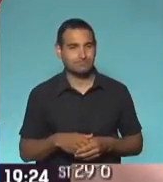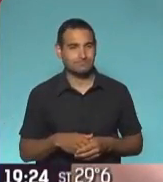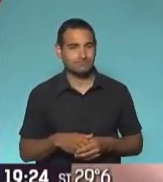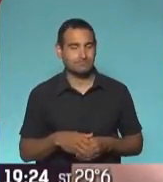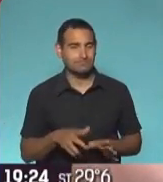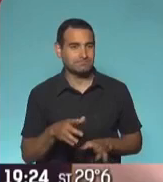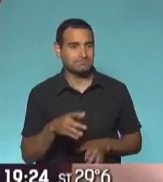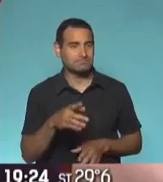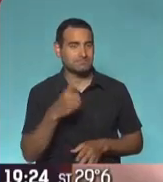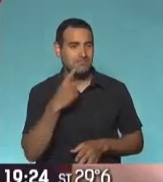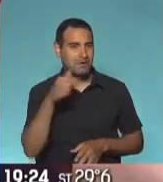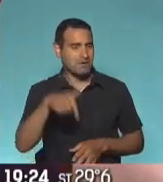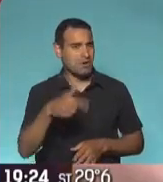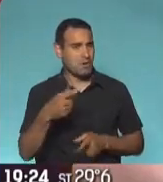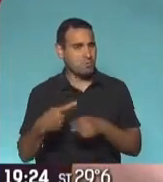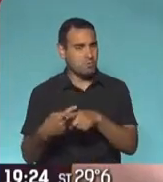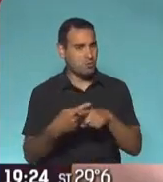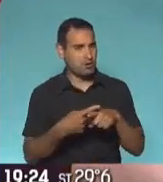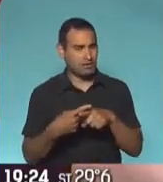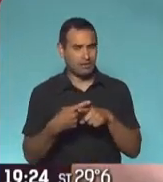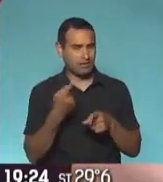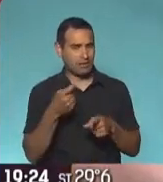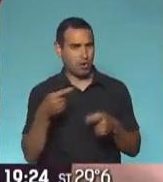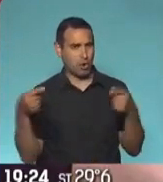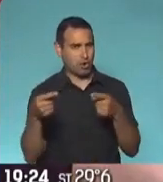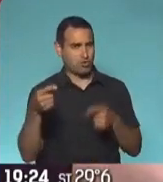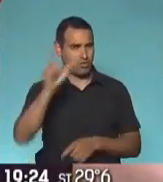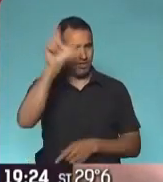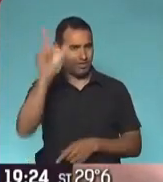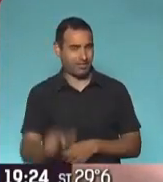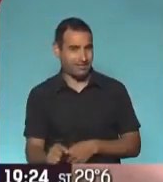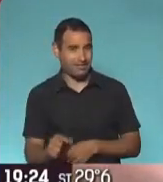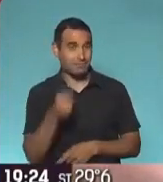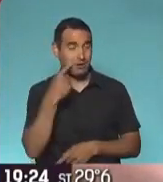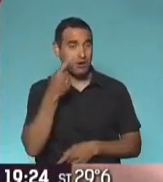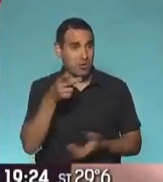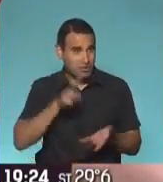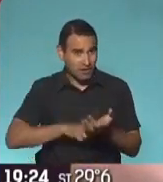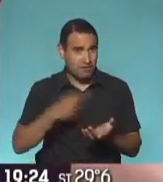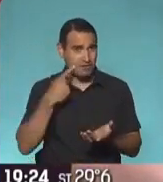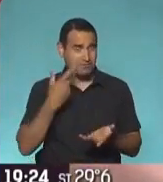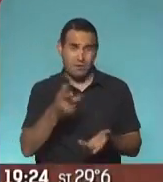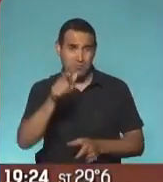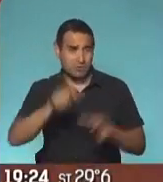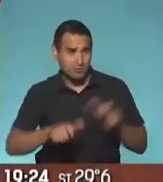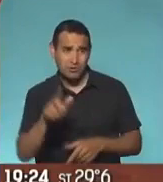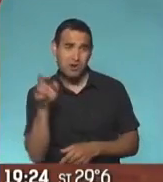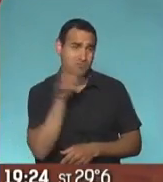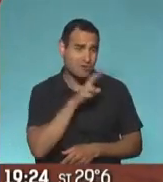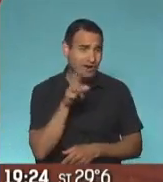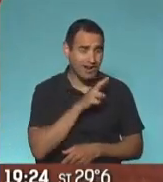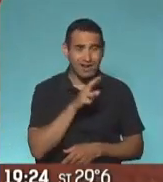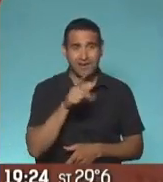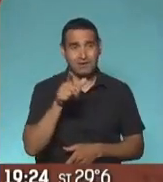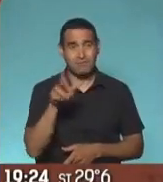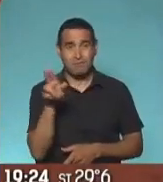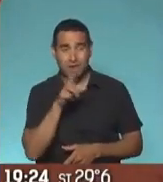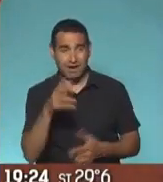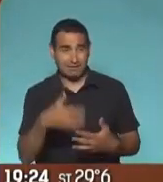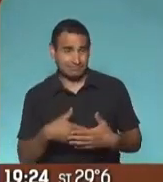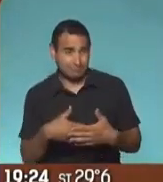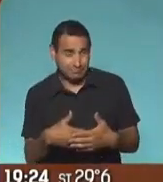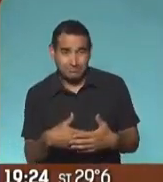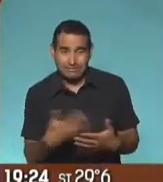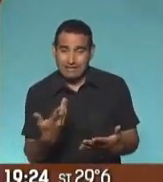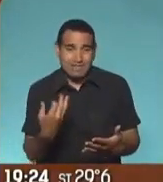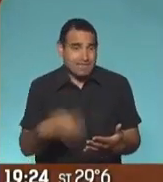se manifiesta en una política totalmente antifederal, porque arroja nuevamente a las mujeres y a las personas con capacidad de gestar que se vean en la